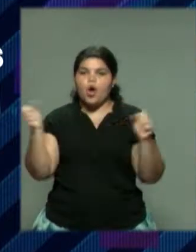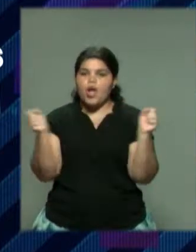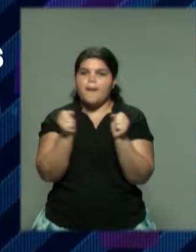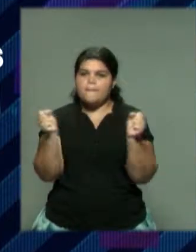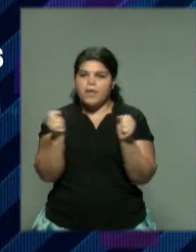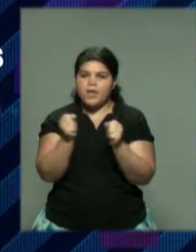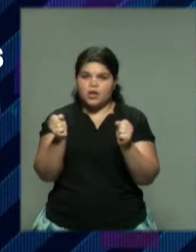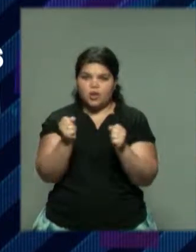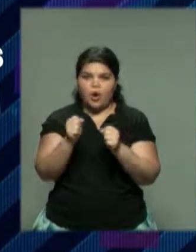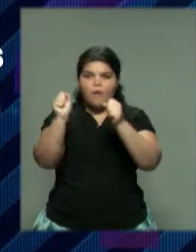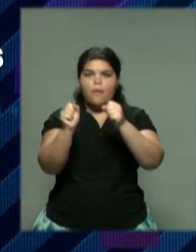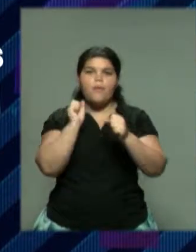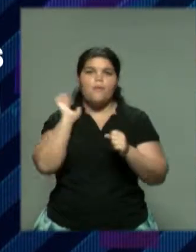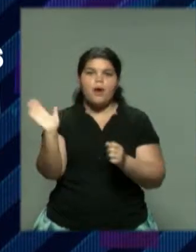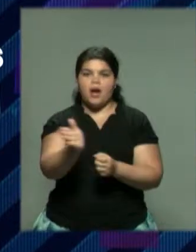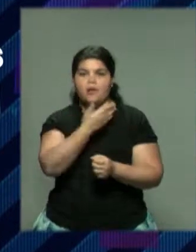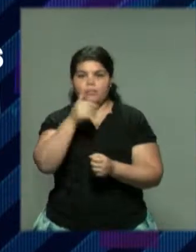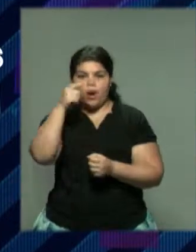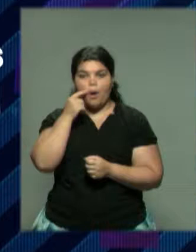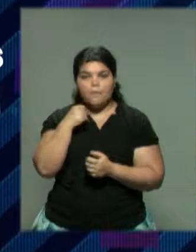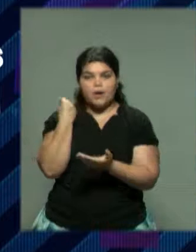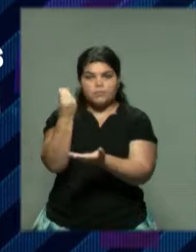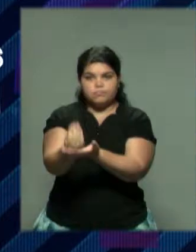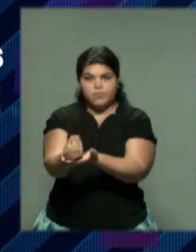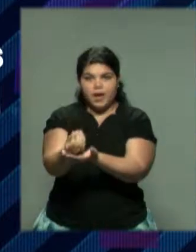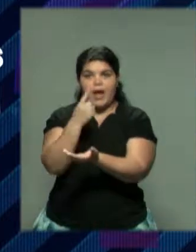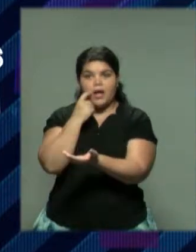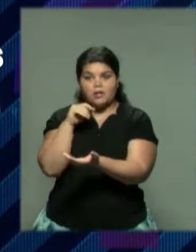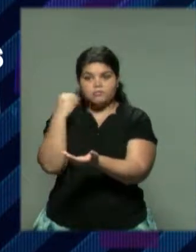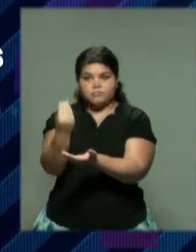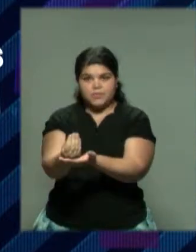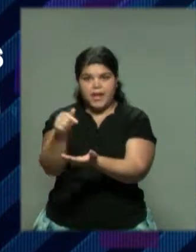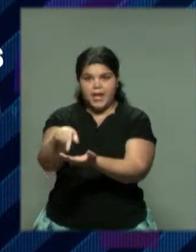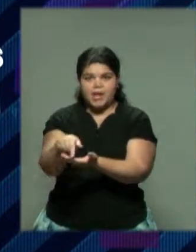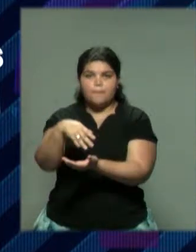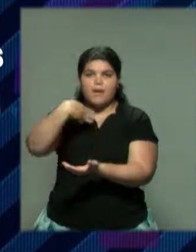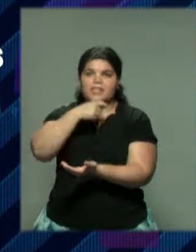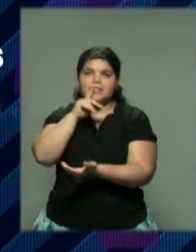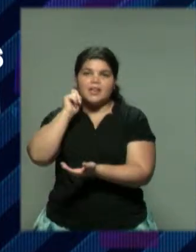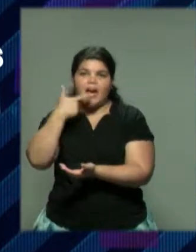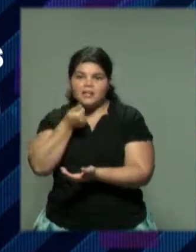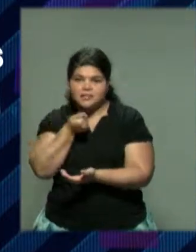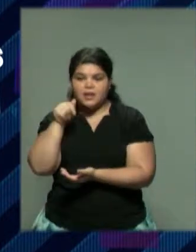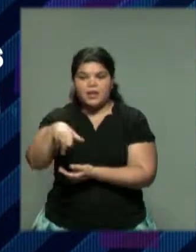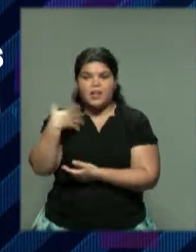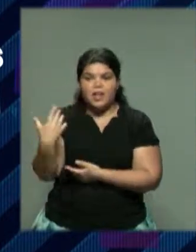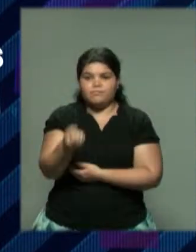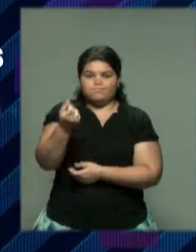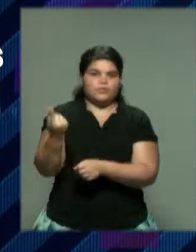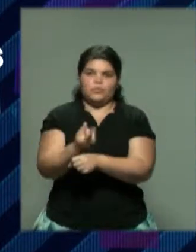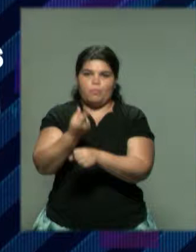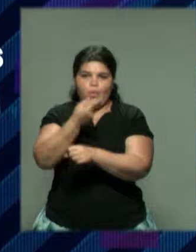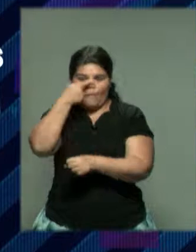el barilochense, uno de los 7 argentinos que nos representó, Matías Smith, no pudo alcanzar la prueba final de Big Air